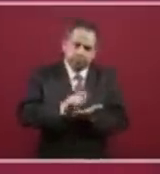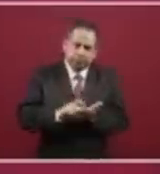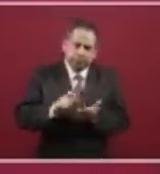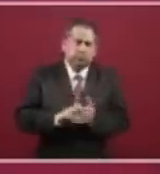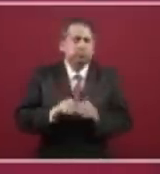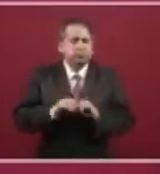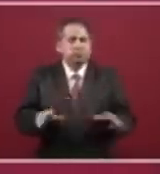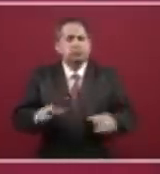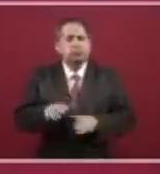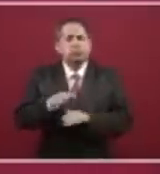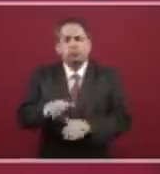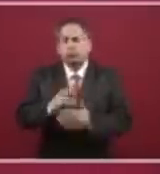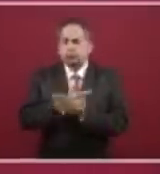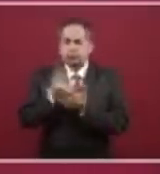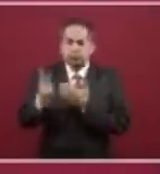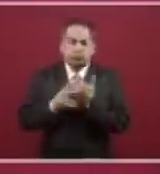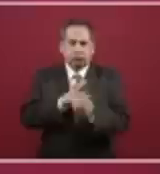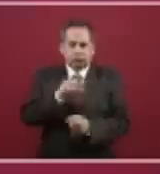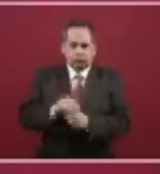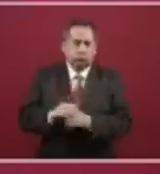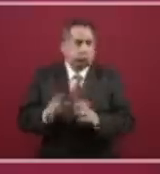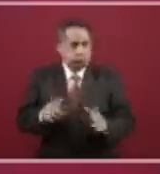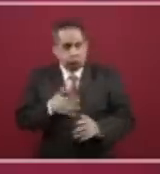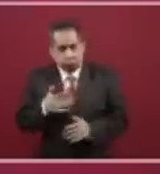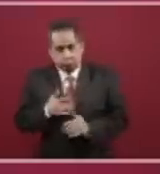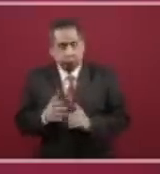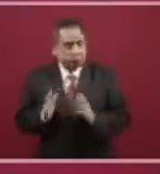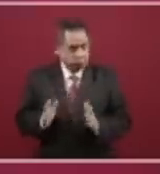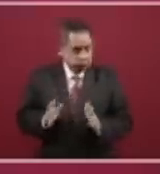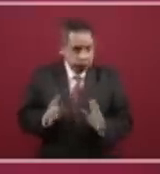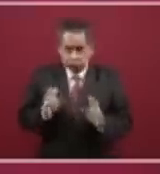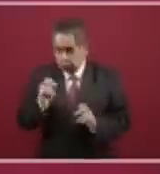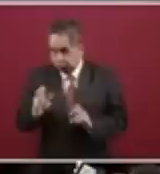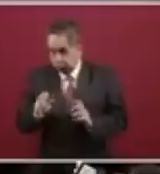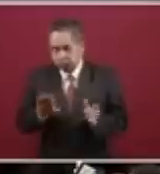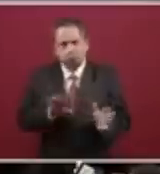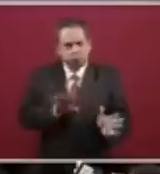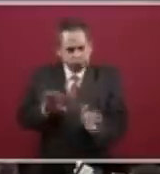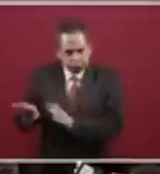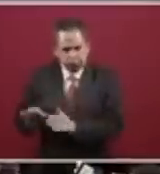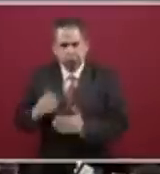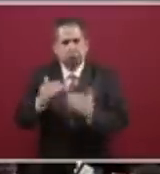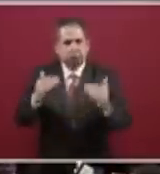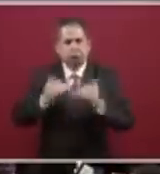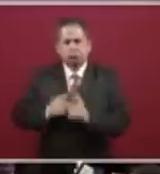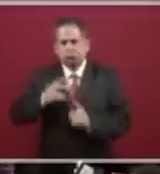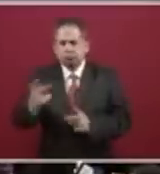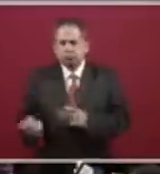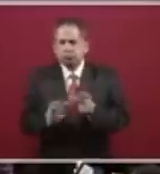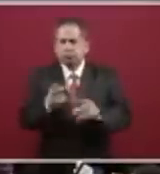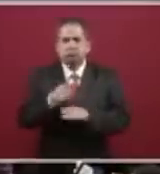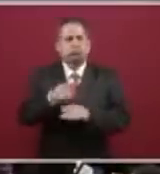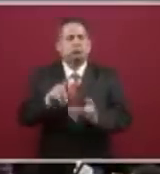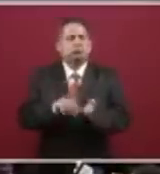proyecto en su conjunto si les parece entonces abrimos la ronda